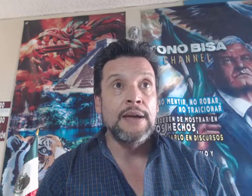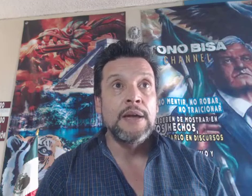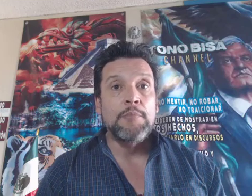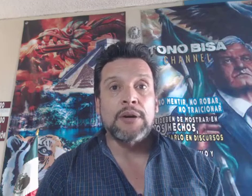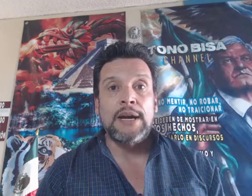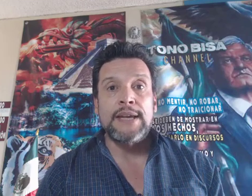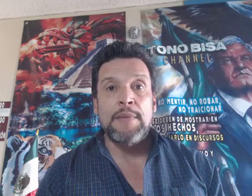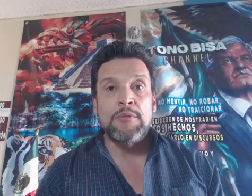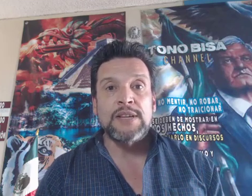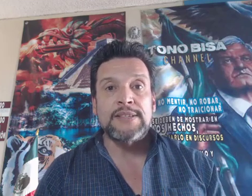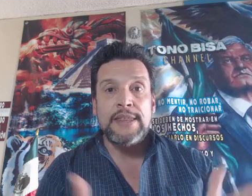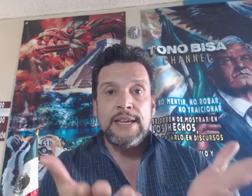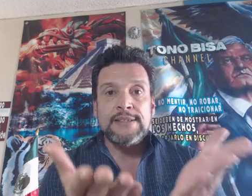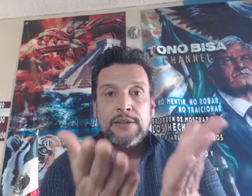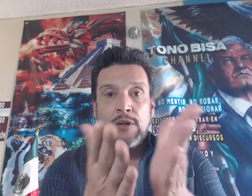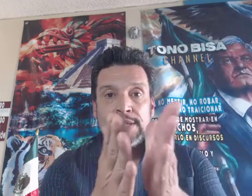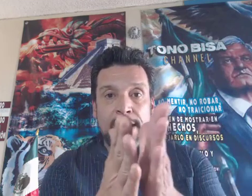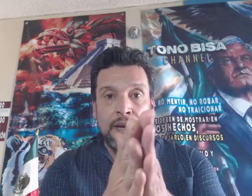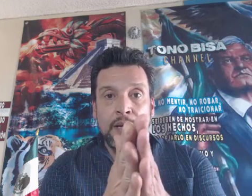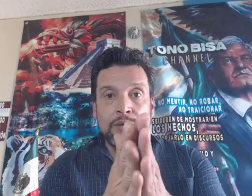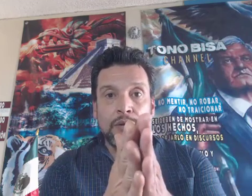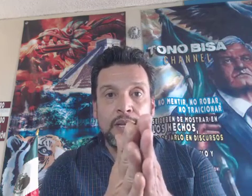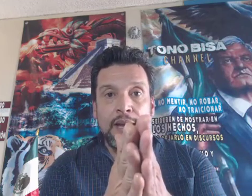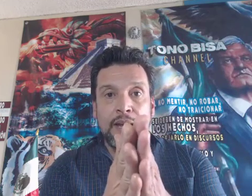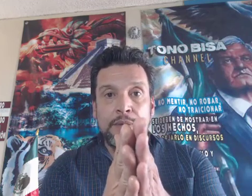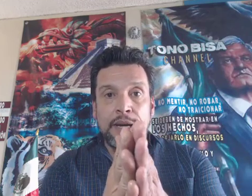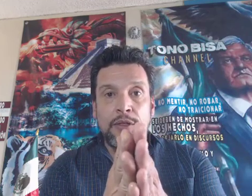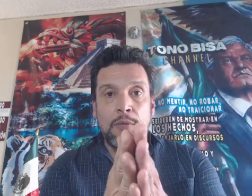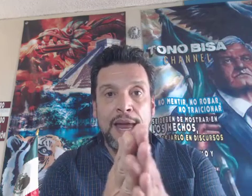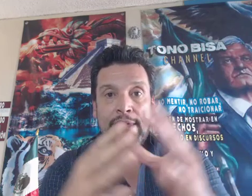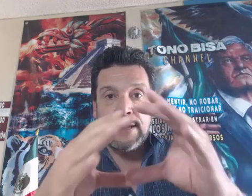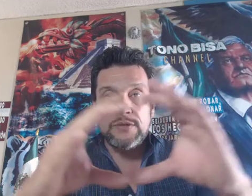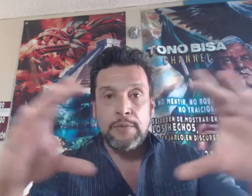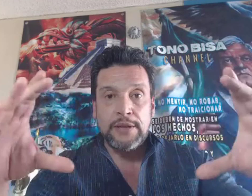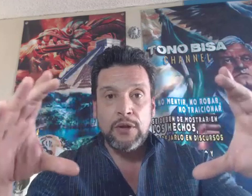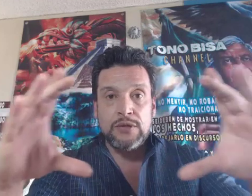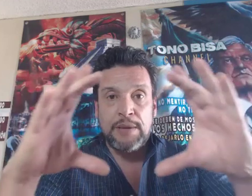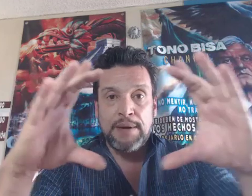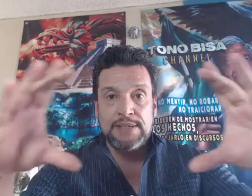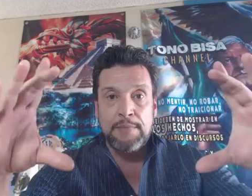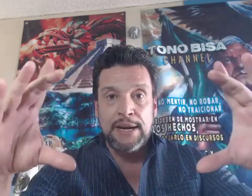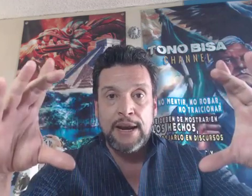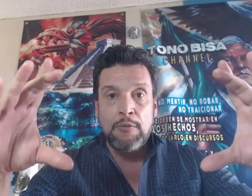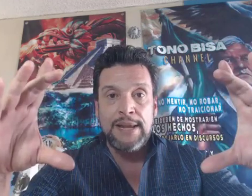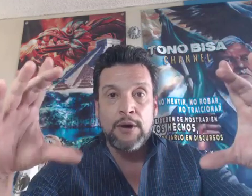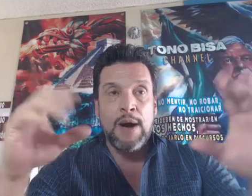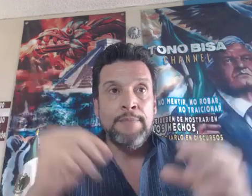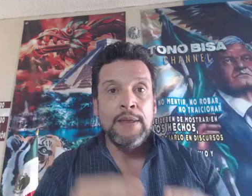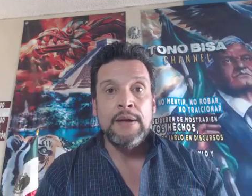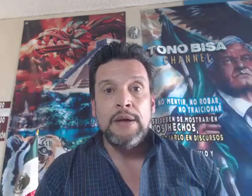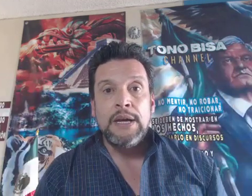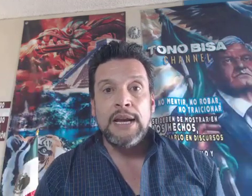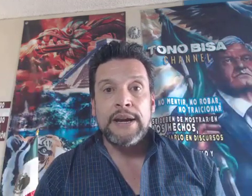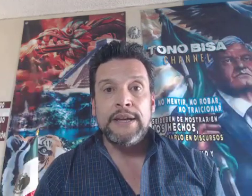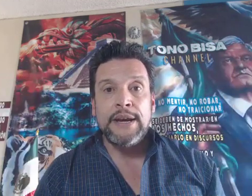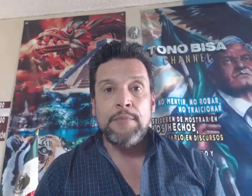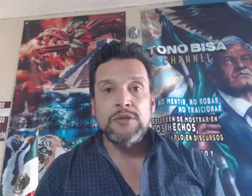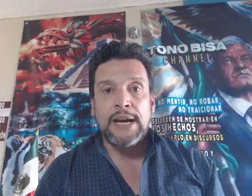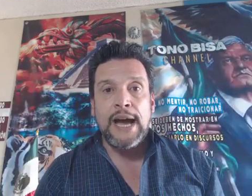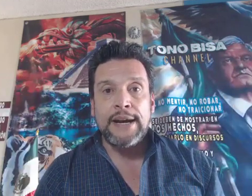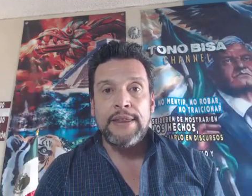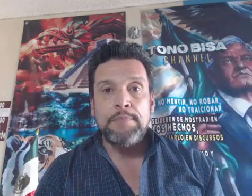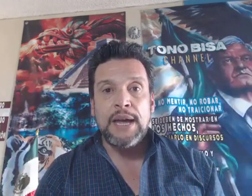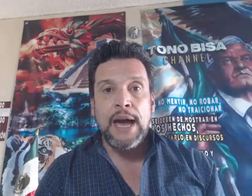república porque le llamamos quesadillas a toda esa tortilla que viene doblada que sobre todo siempre es de manera oblicua y la